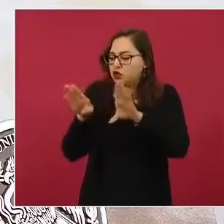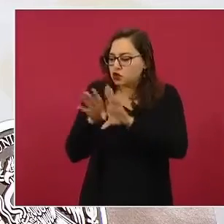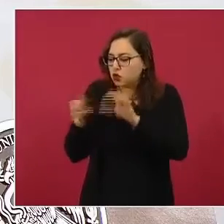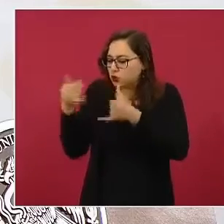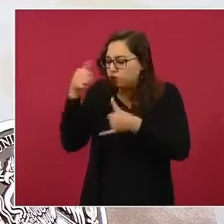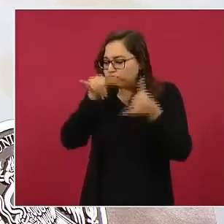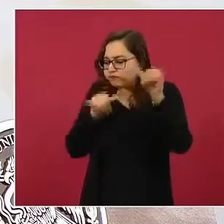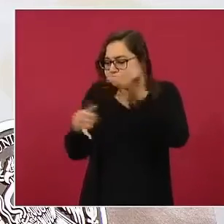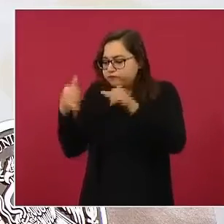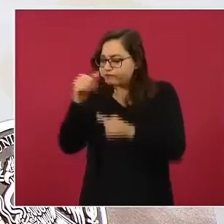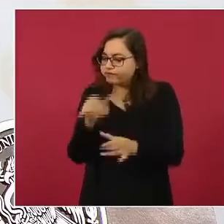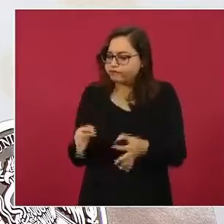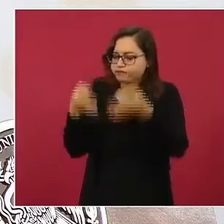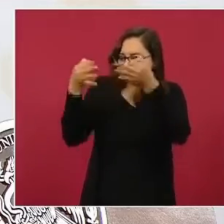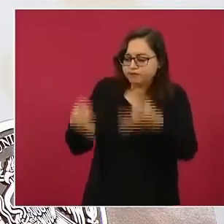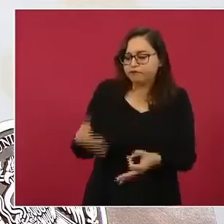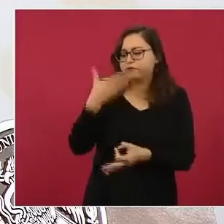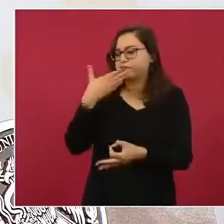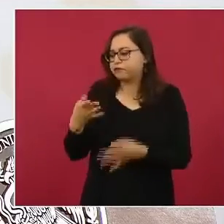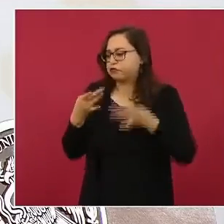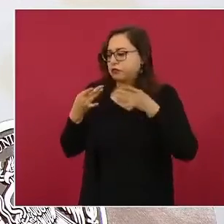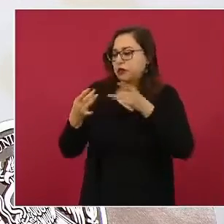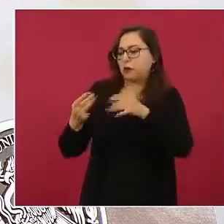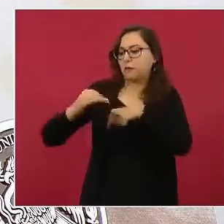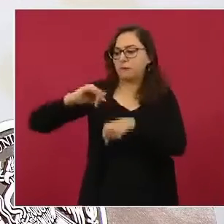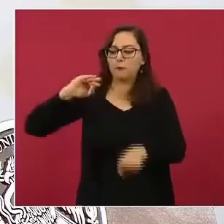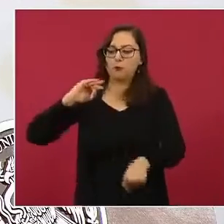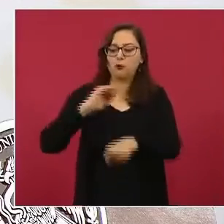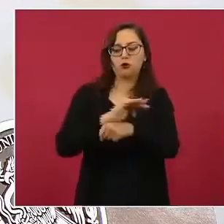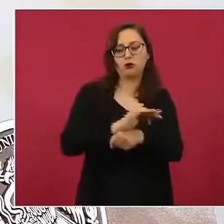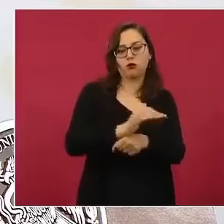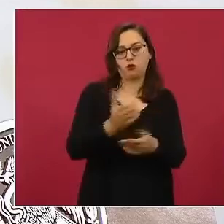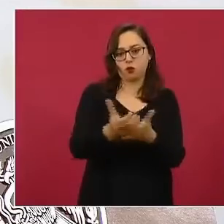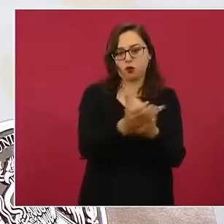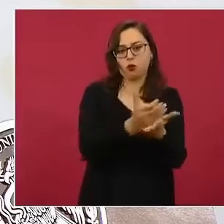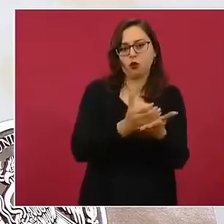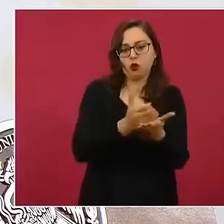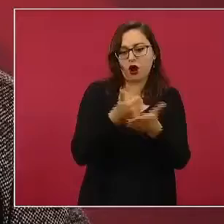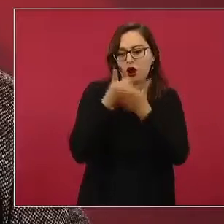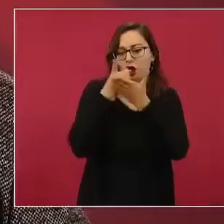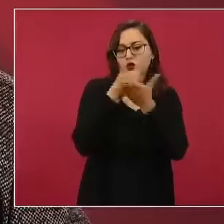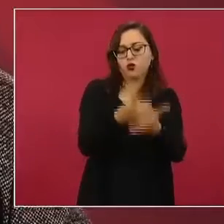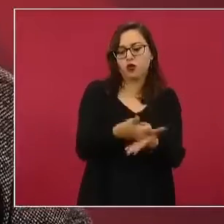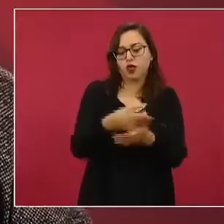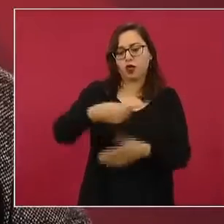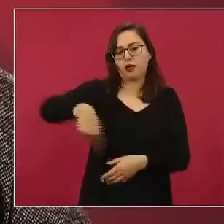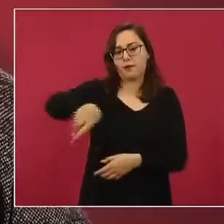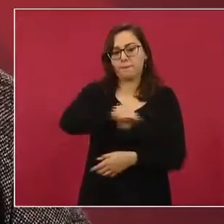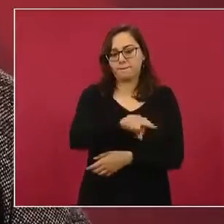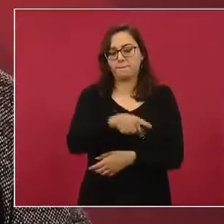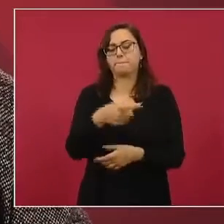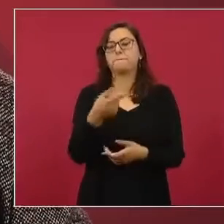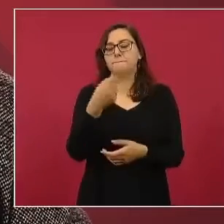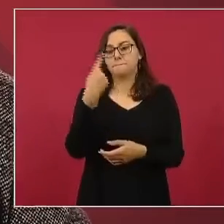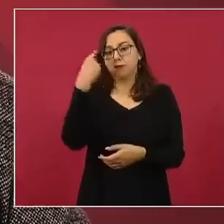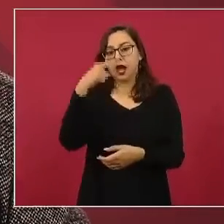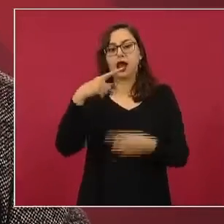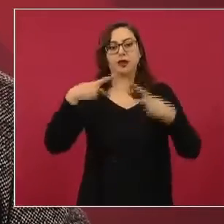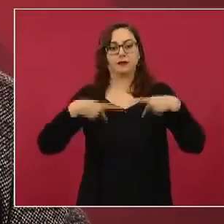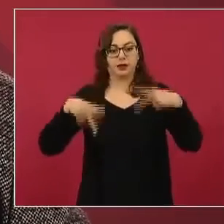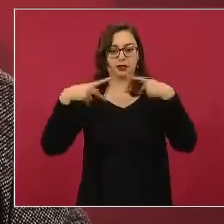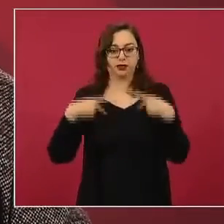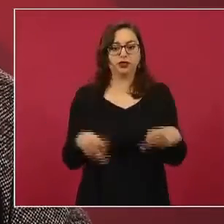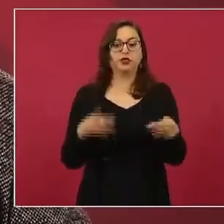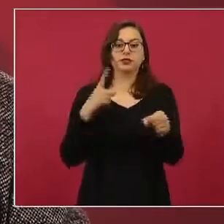efectividad, su calidad y seguridad en el manejo de estos medicamentos. En beneficio de la